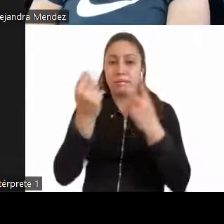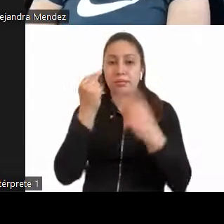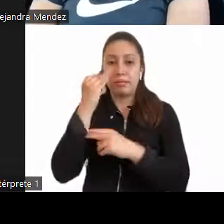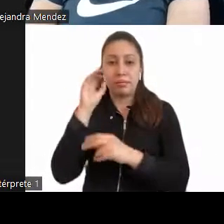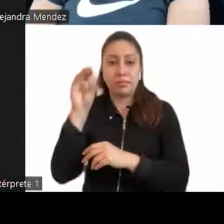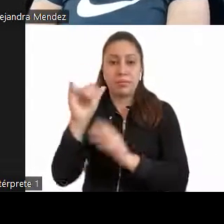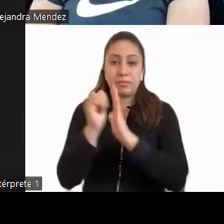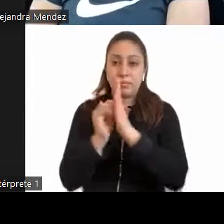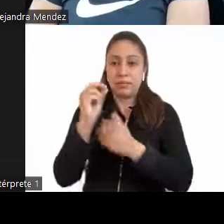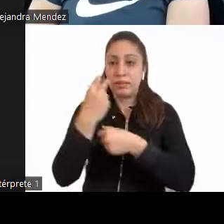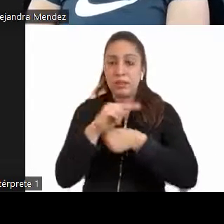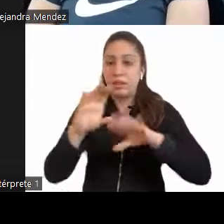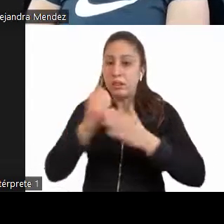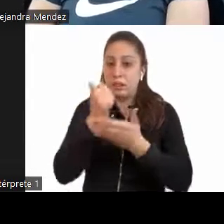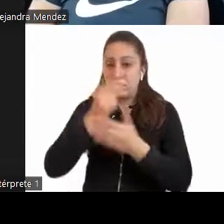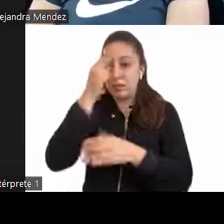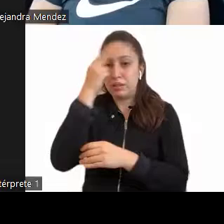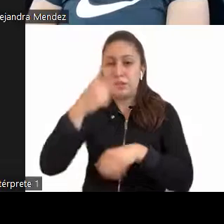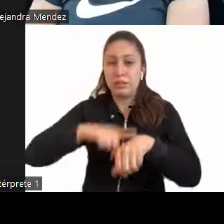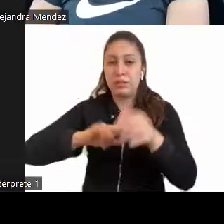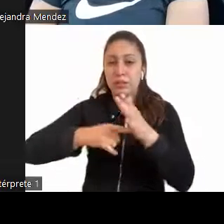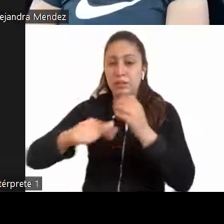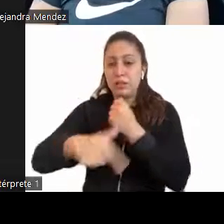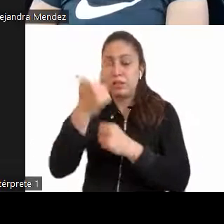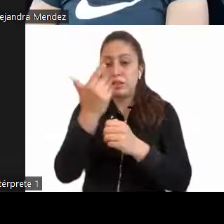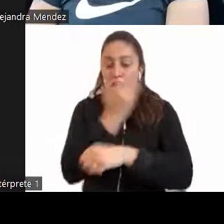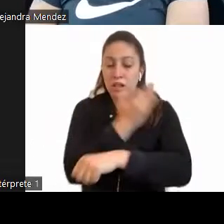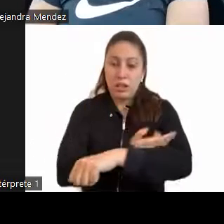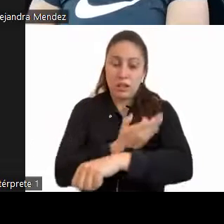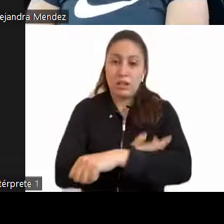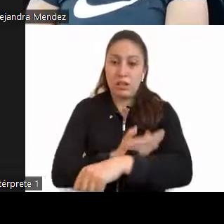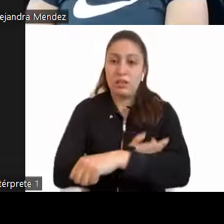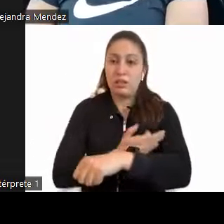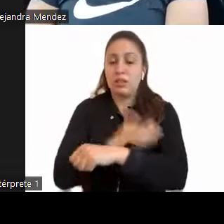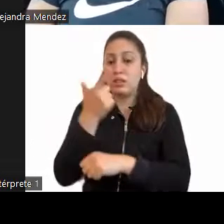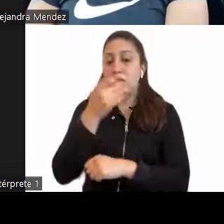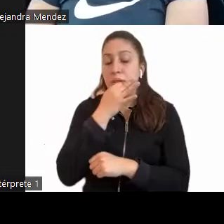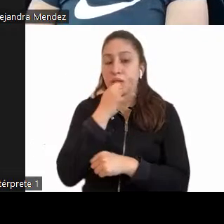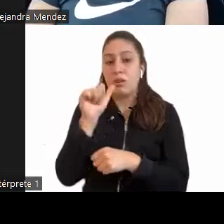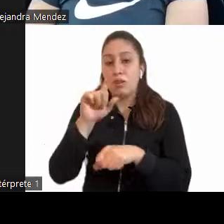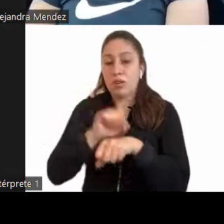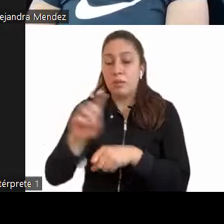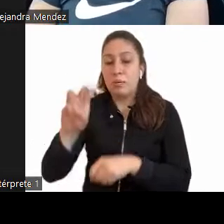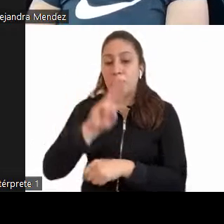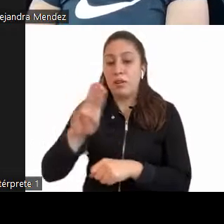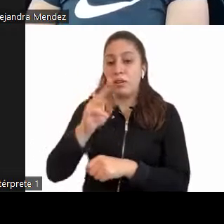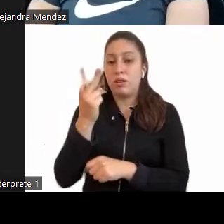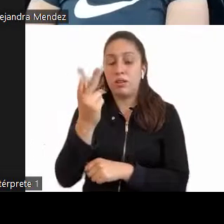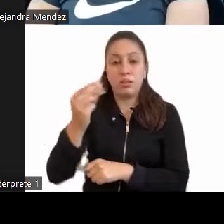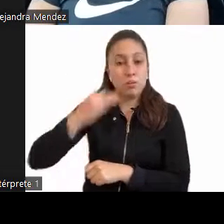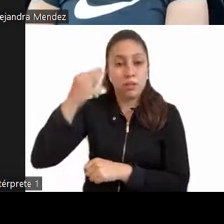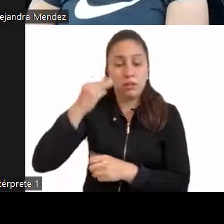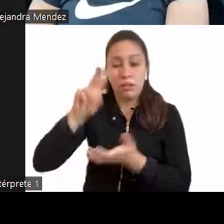sociales. Siendo las 12 horas con 7 minutos del día miércoles 2 de marzo de